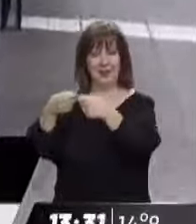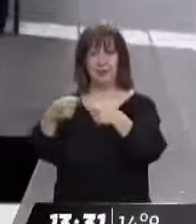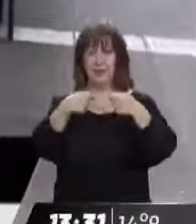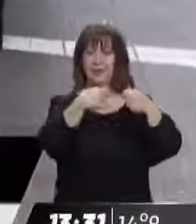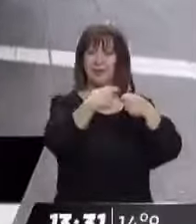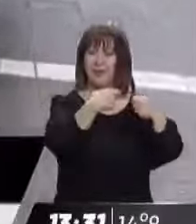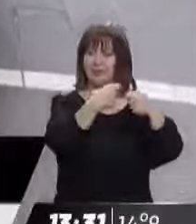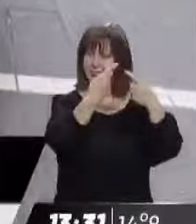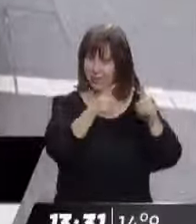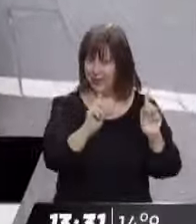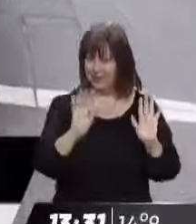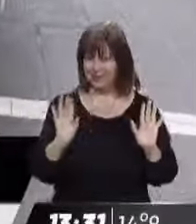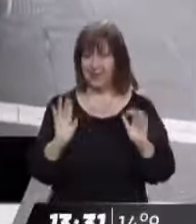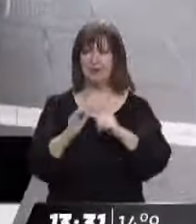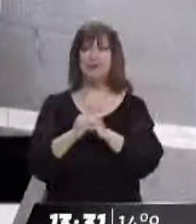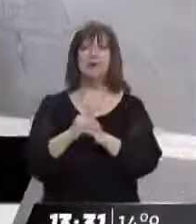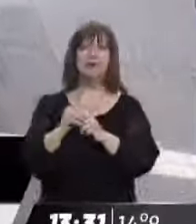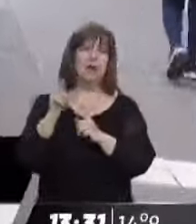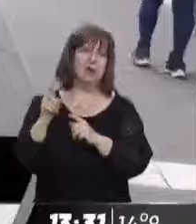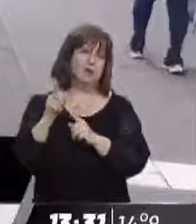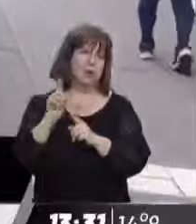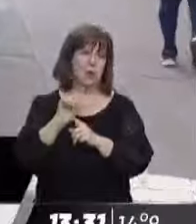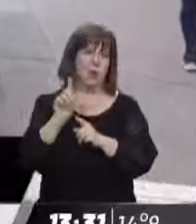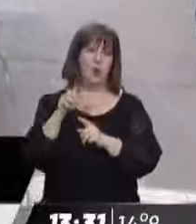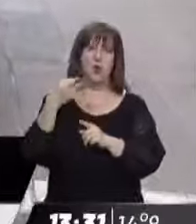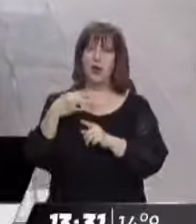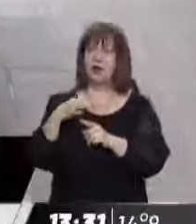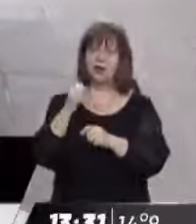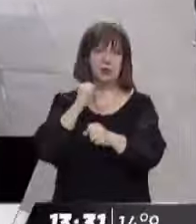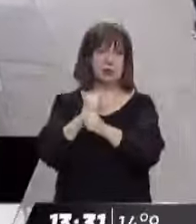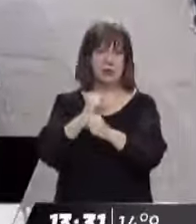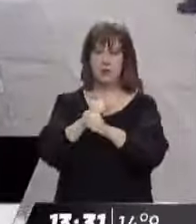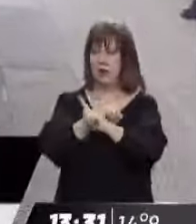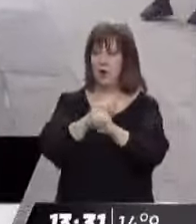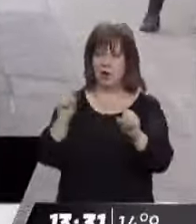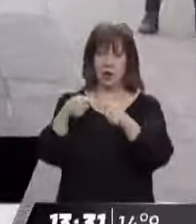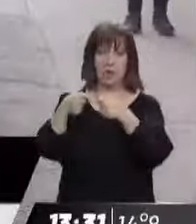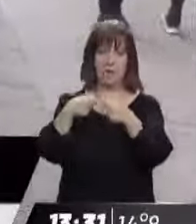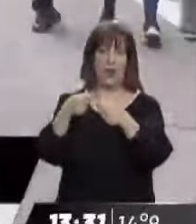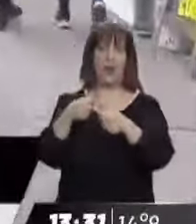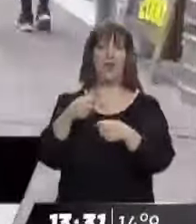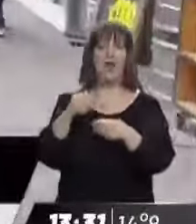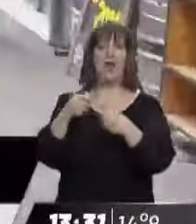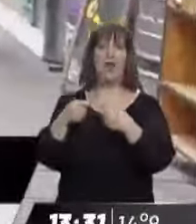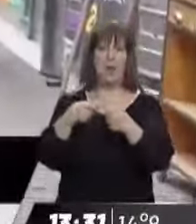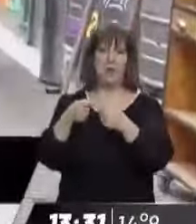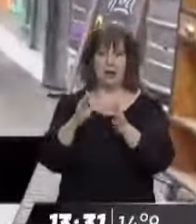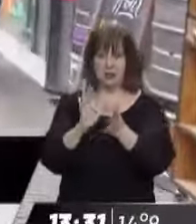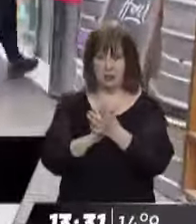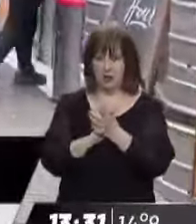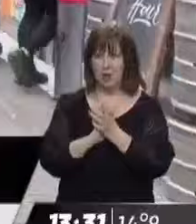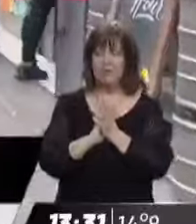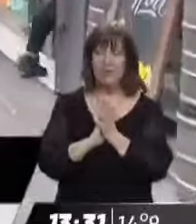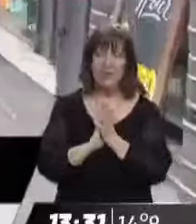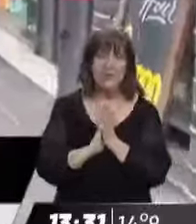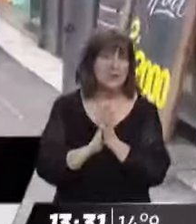estar atendidos por sus dueños. No, los empleados de comercio hoy no deben trabajar, así que por eso todo está cerrado. Creo, Marcela, que no te queda alternativa.